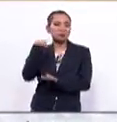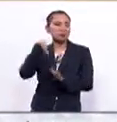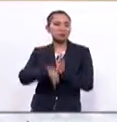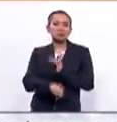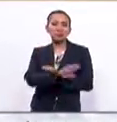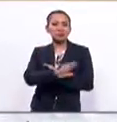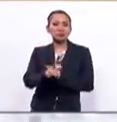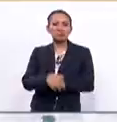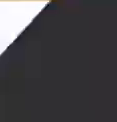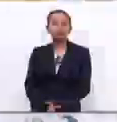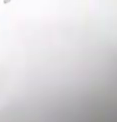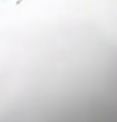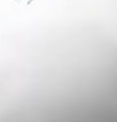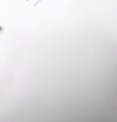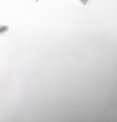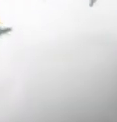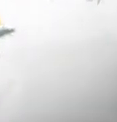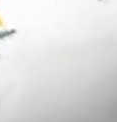tiene sentido que continúe.